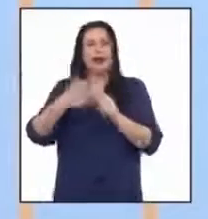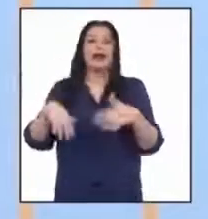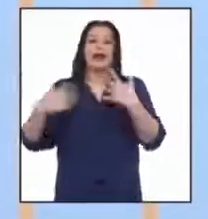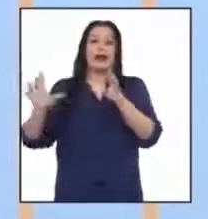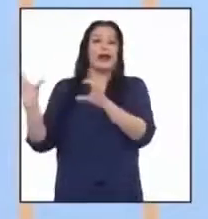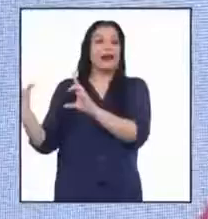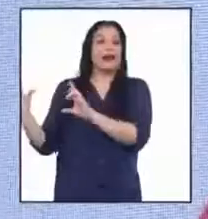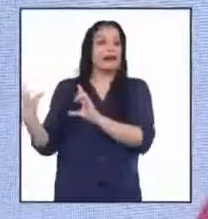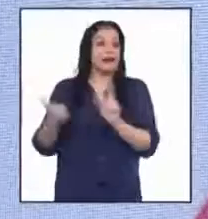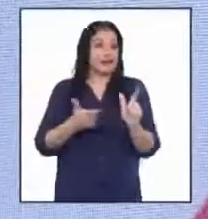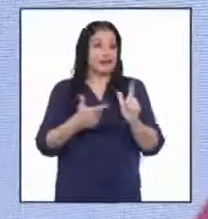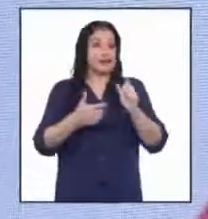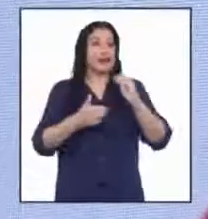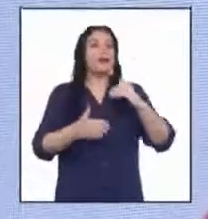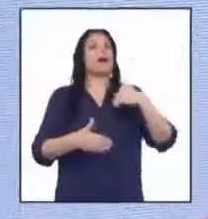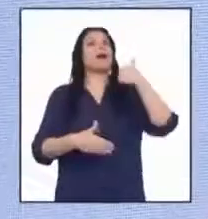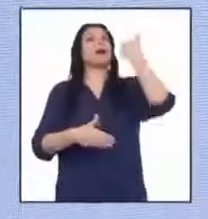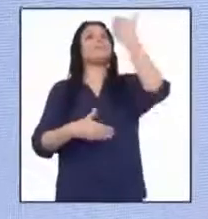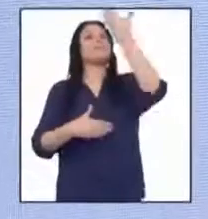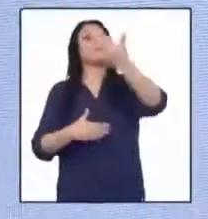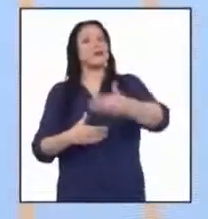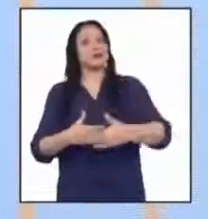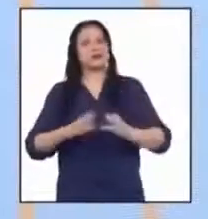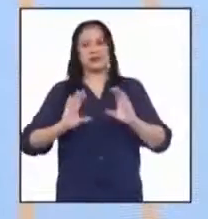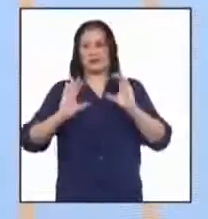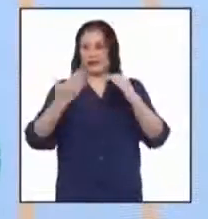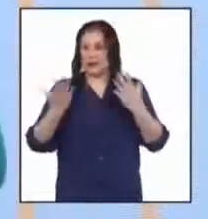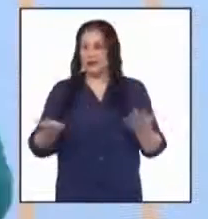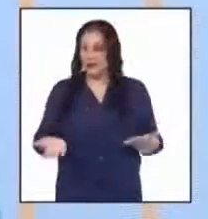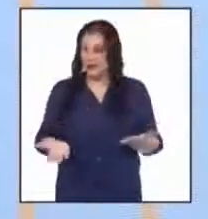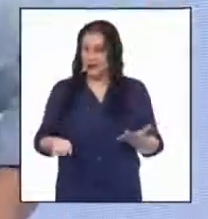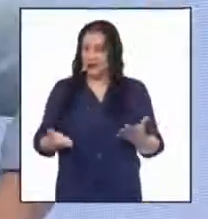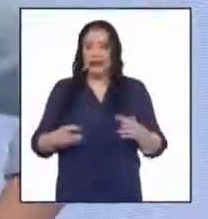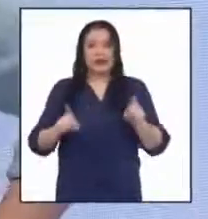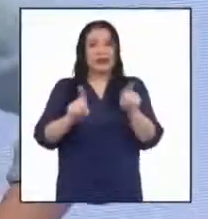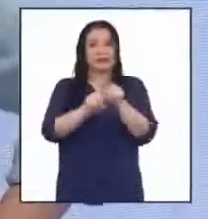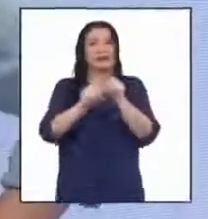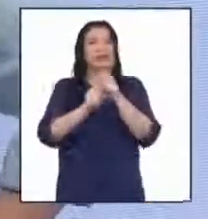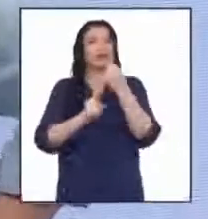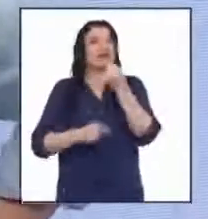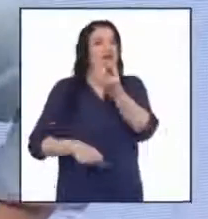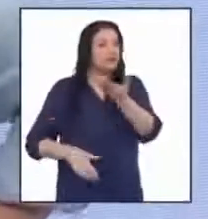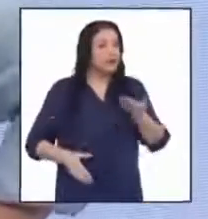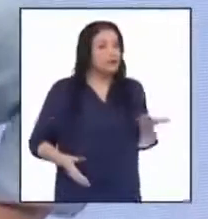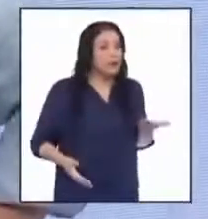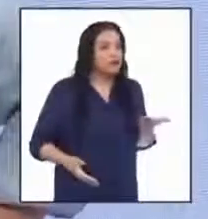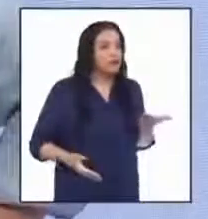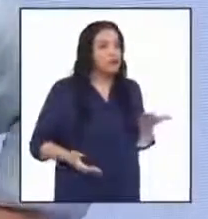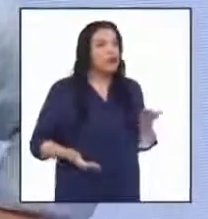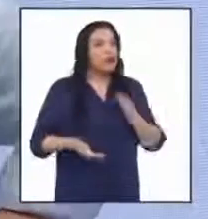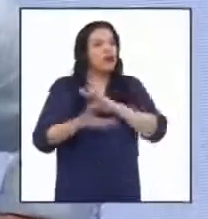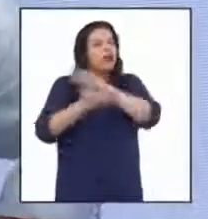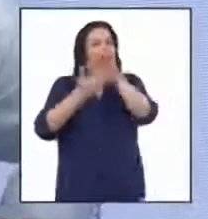listos para la siguiente sesión. Asimismo, los invitamos a guardar